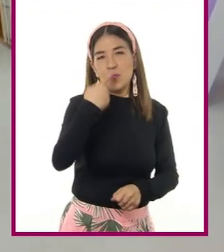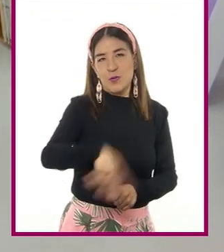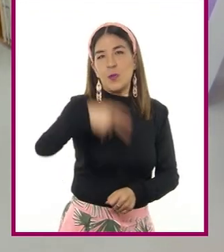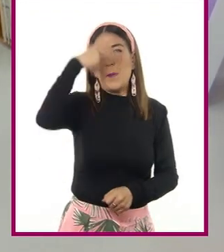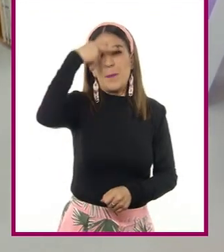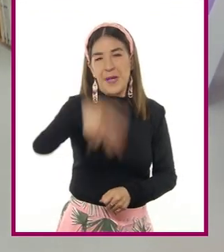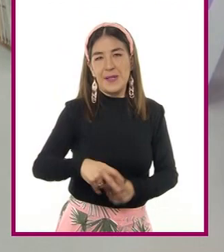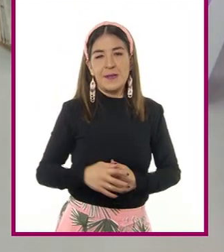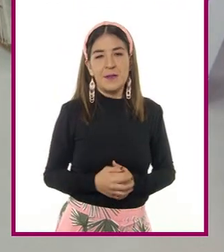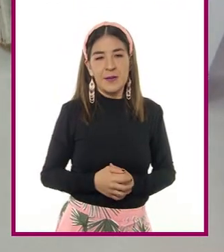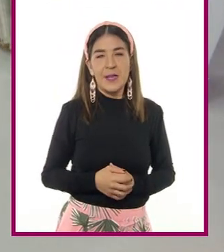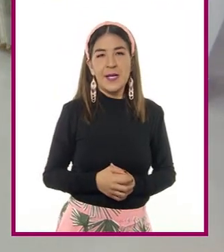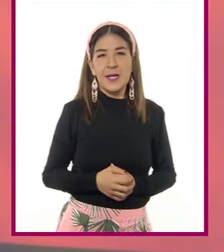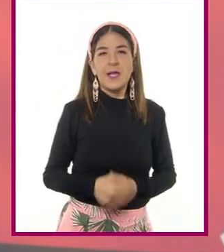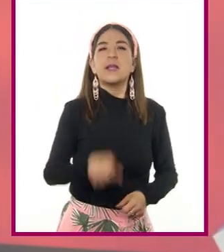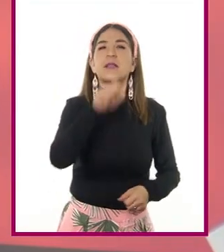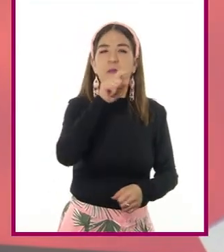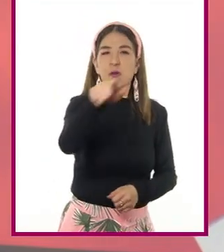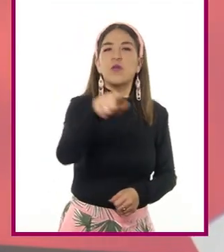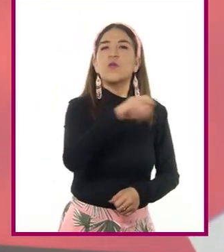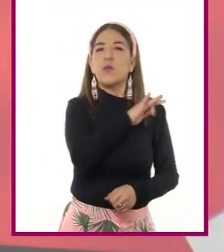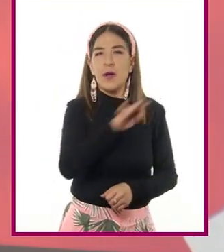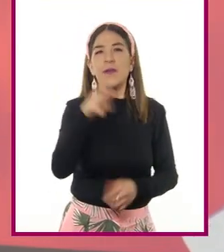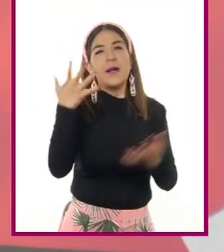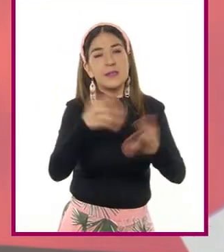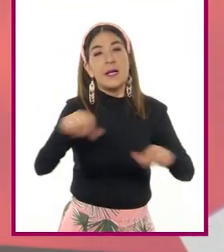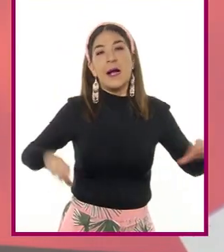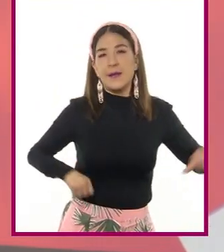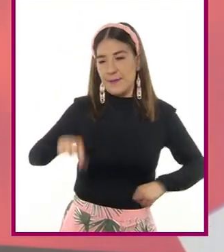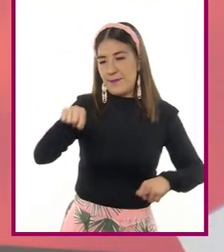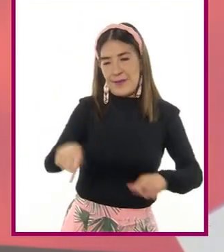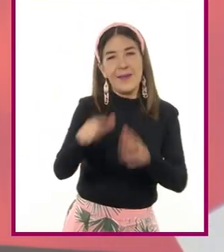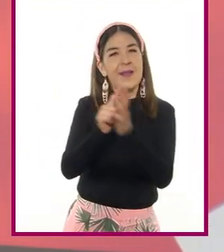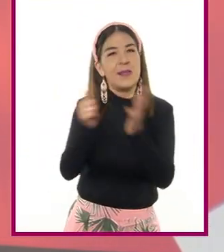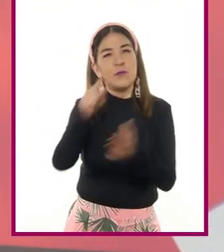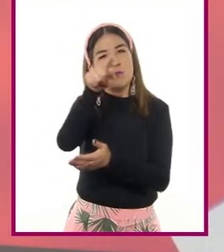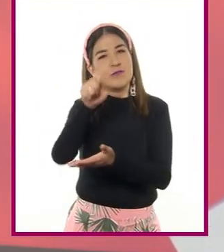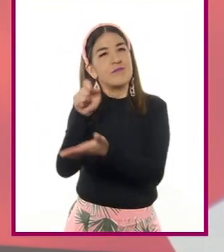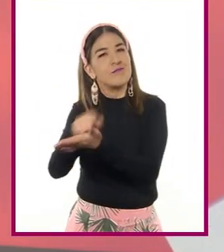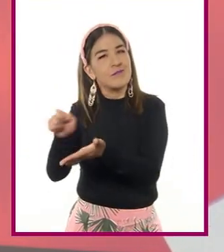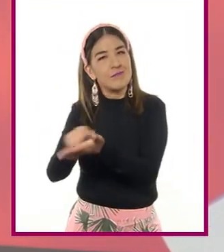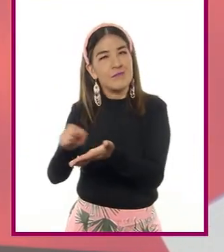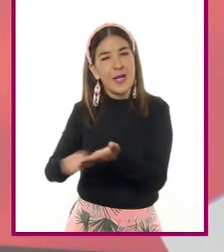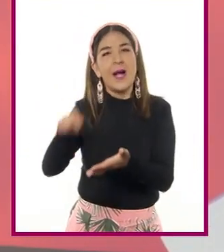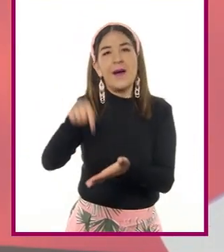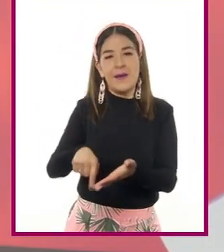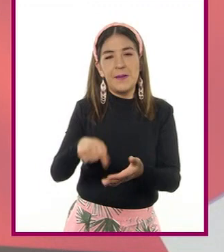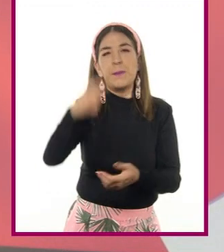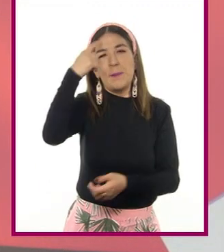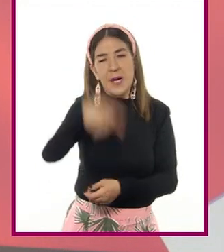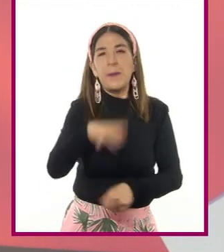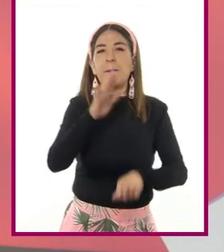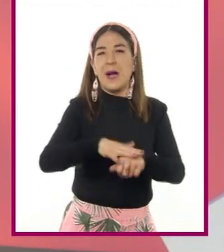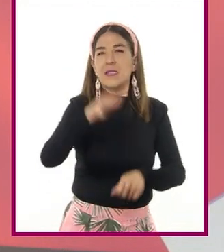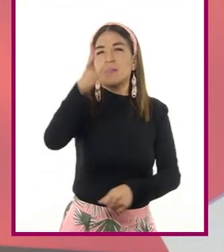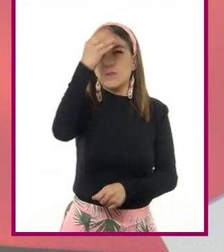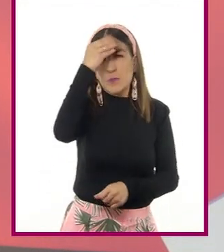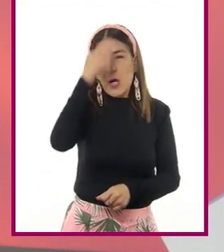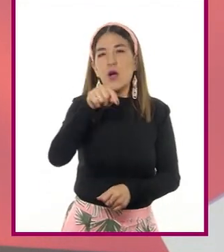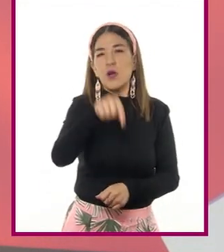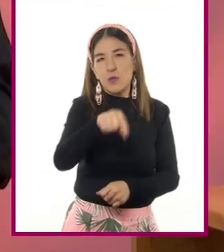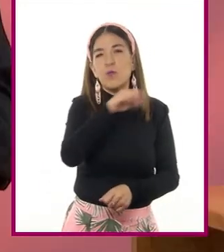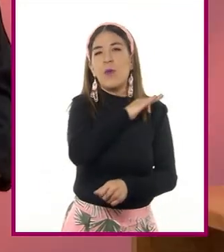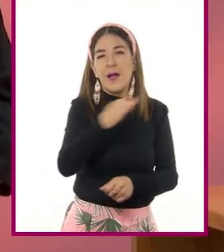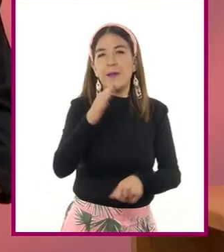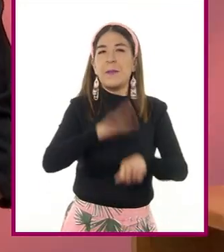México. Y recuerden realizar las actividades que se sugieren en su libro de texto para reafirmar sus